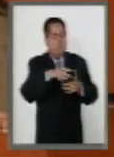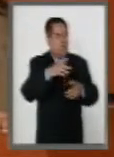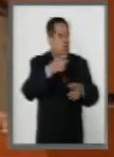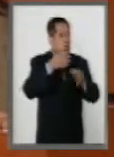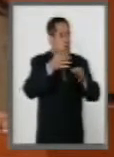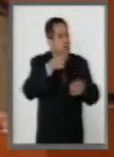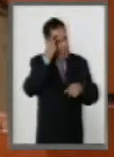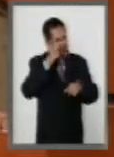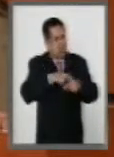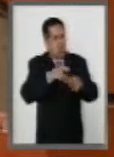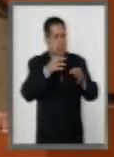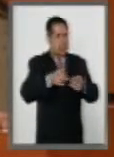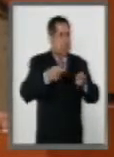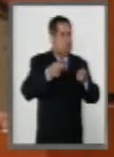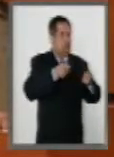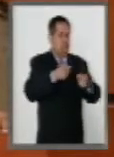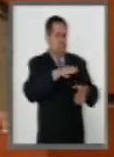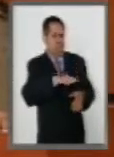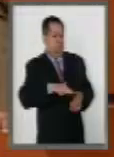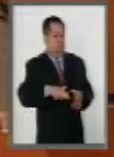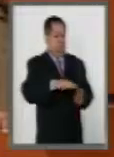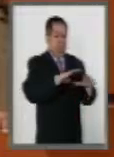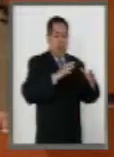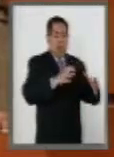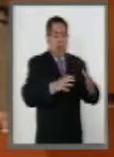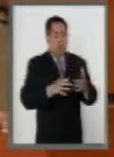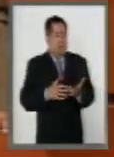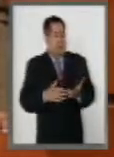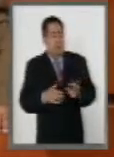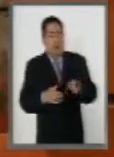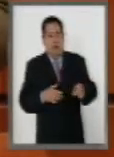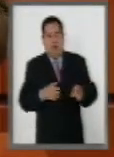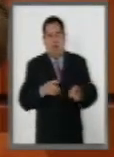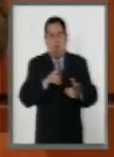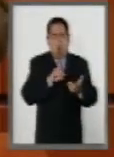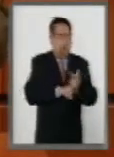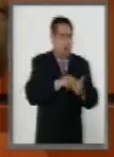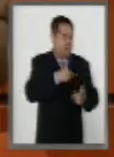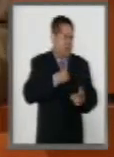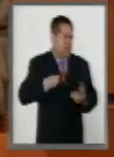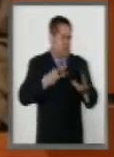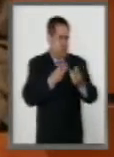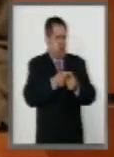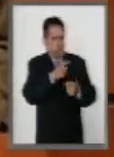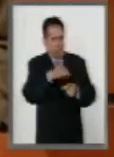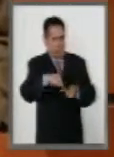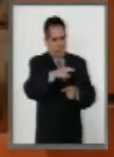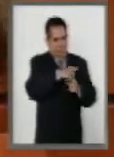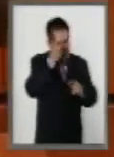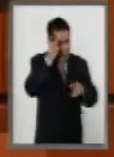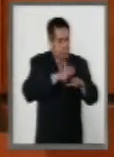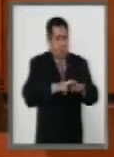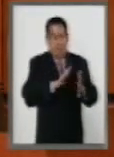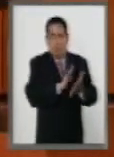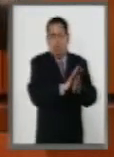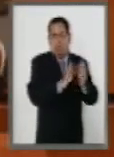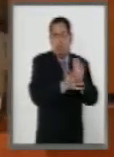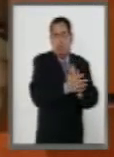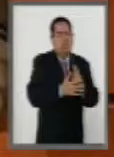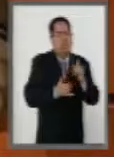oficial dirigen los penales como directores o como miembros de la dirección de ahí, y